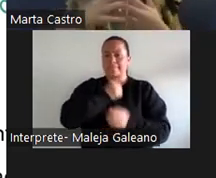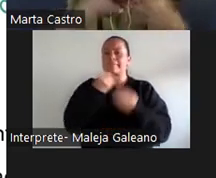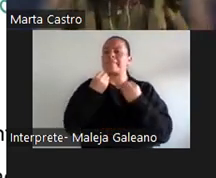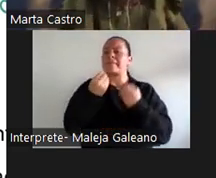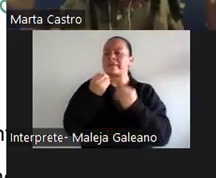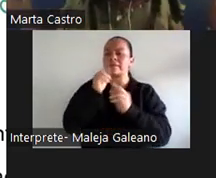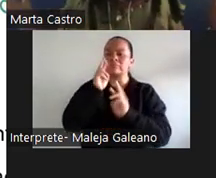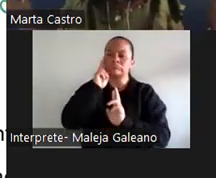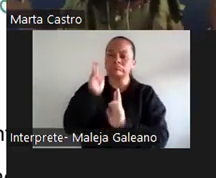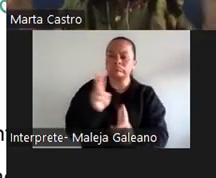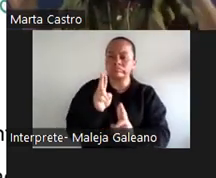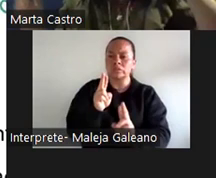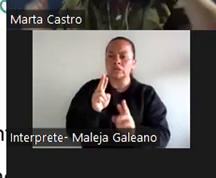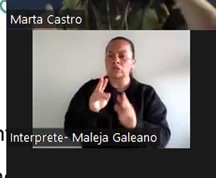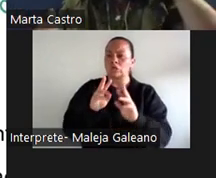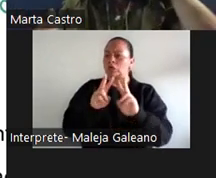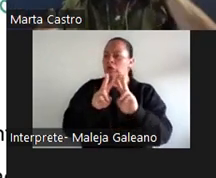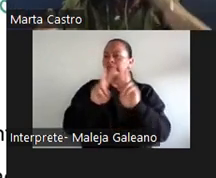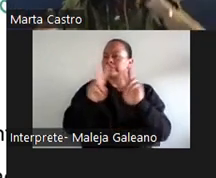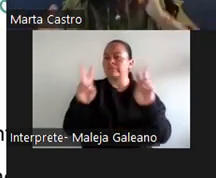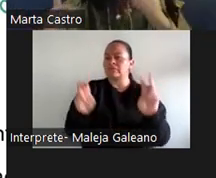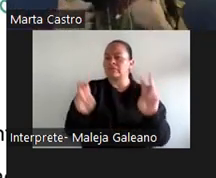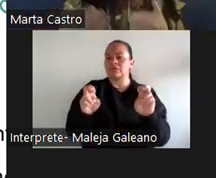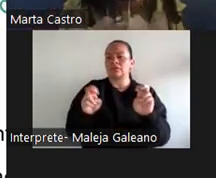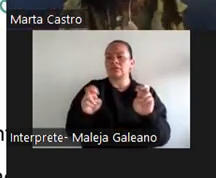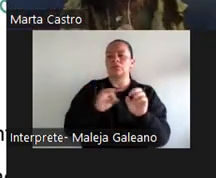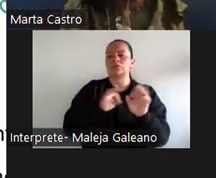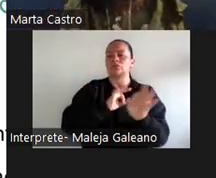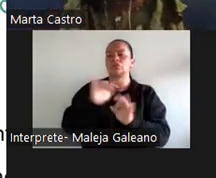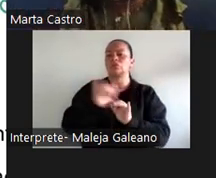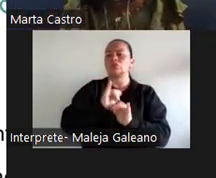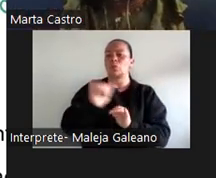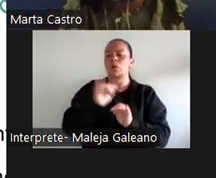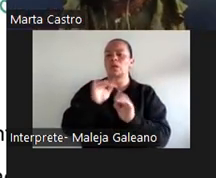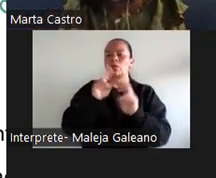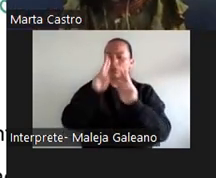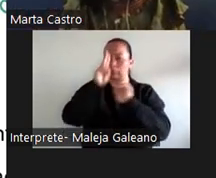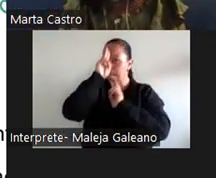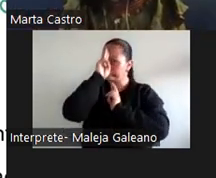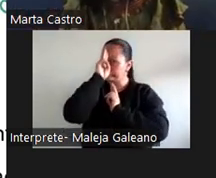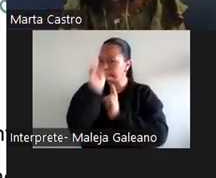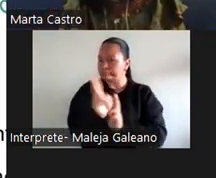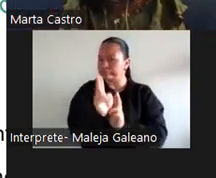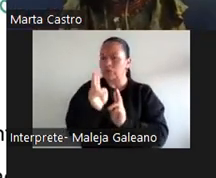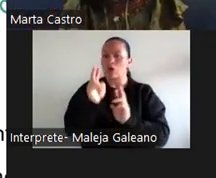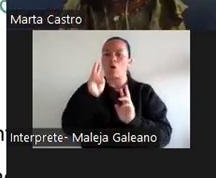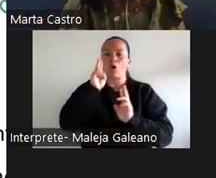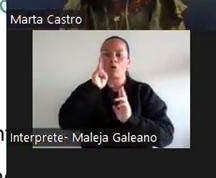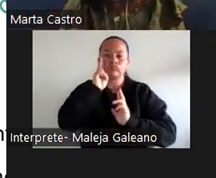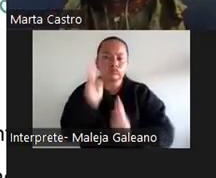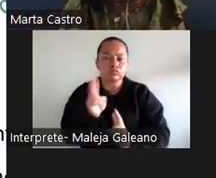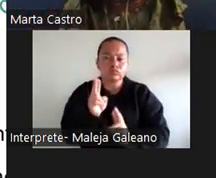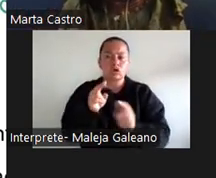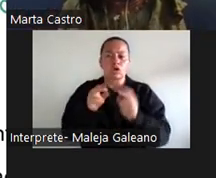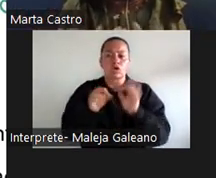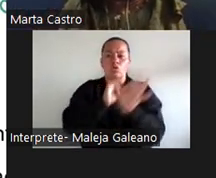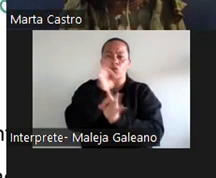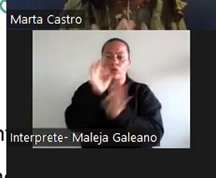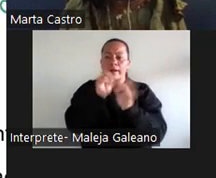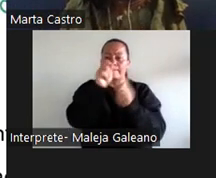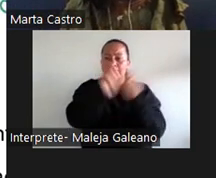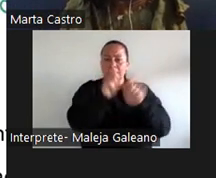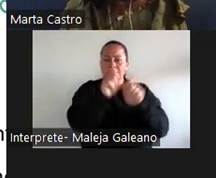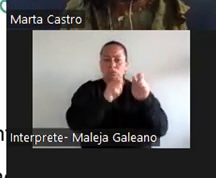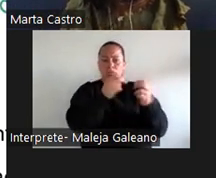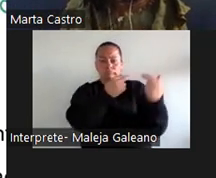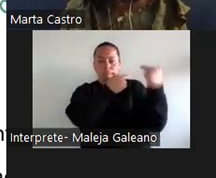en términos Pues digamos de de reconocimiento de las labores que hacemos las personas que cuidamos pero también como parte